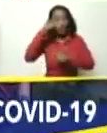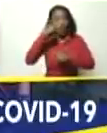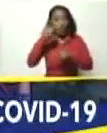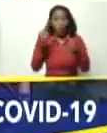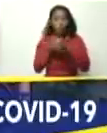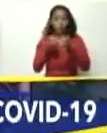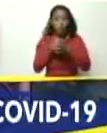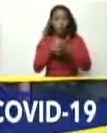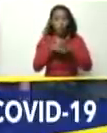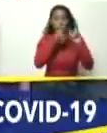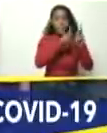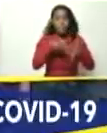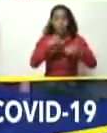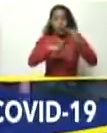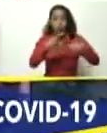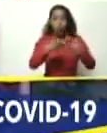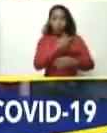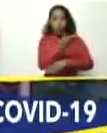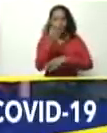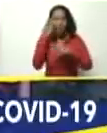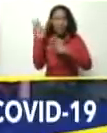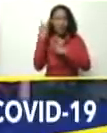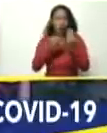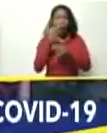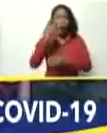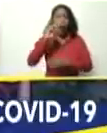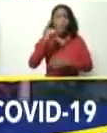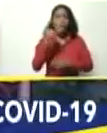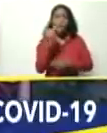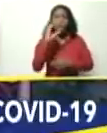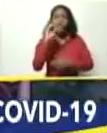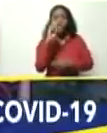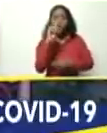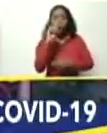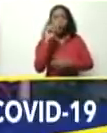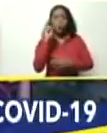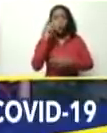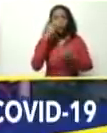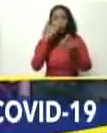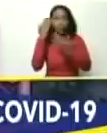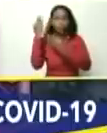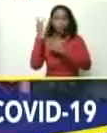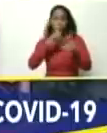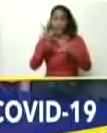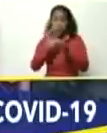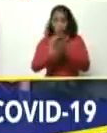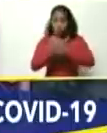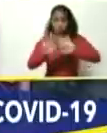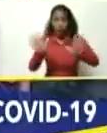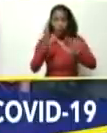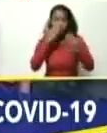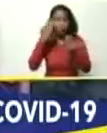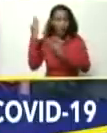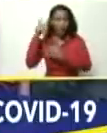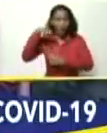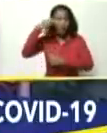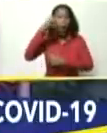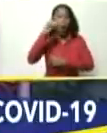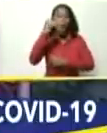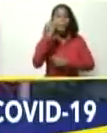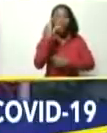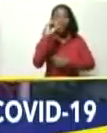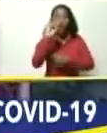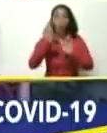producción para que ustedes vean cómo está el Omicron. Omicron. ¿Estamos listos? Vamos a ver Omicron en el